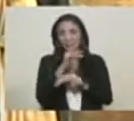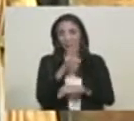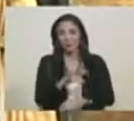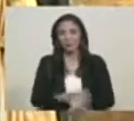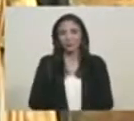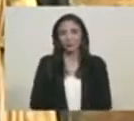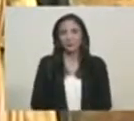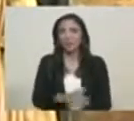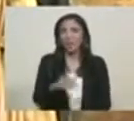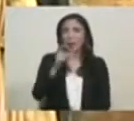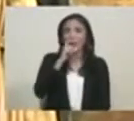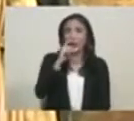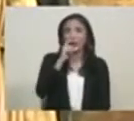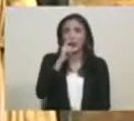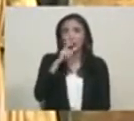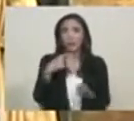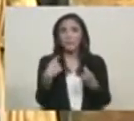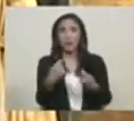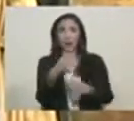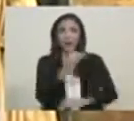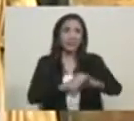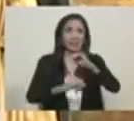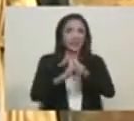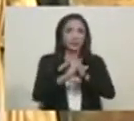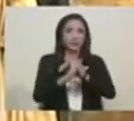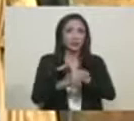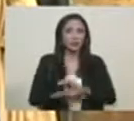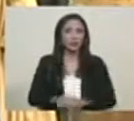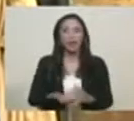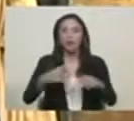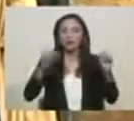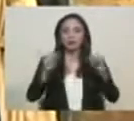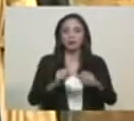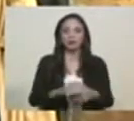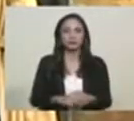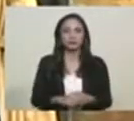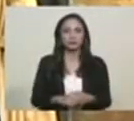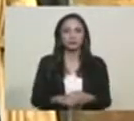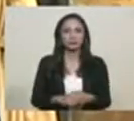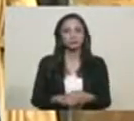ahora maduro a poner presentar nacional si lo voy a poner